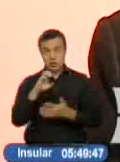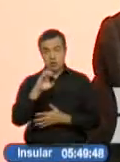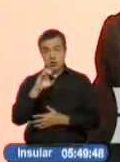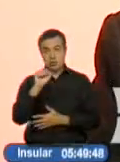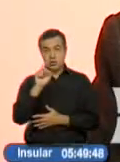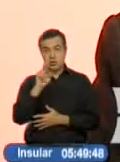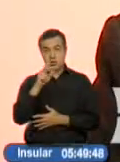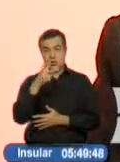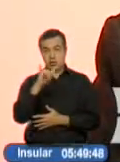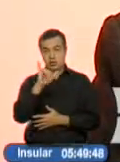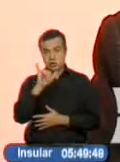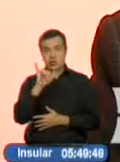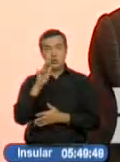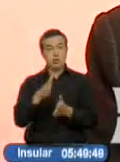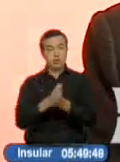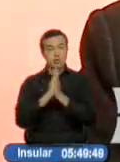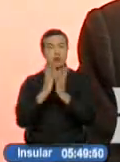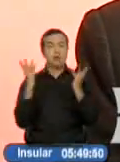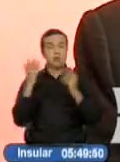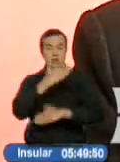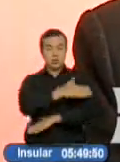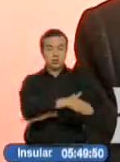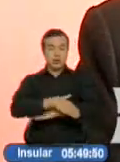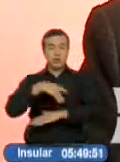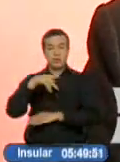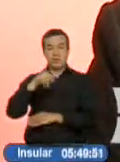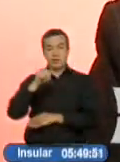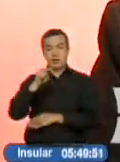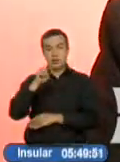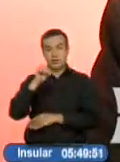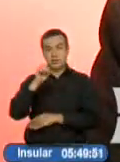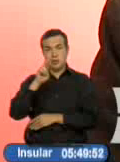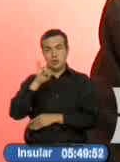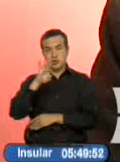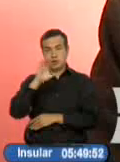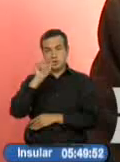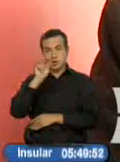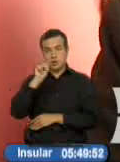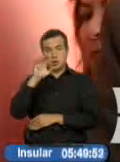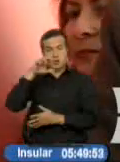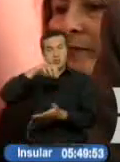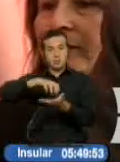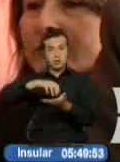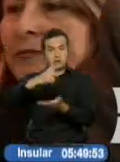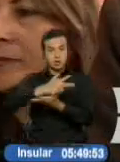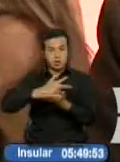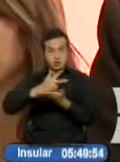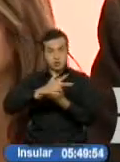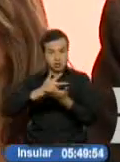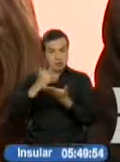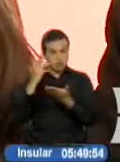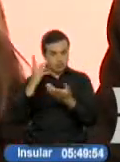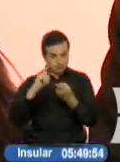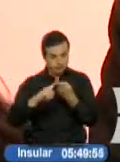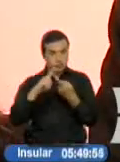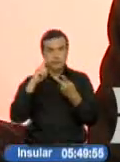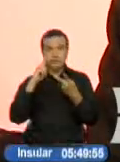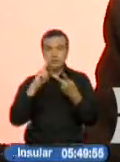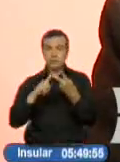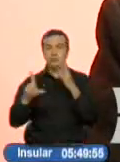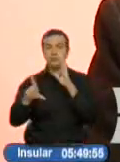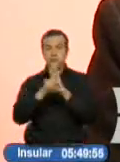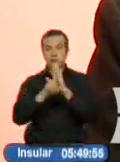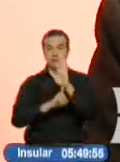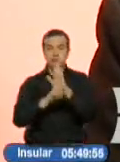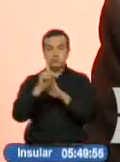Vamos a pedir la ampliación de la vía panamericana en el eje que le corresponde a la provincia del Carchi y además la ley de